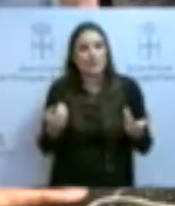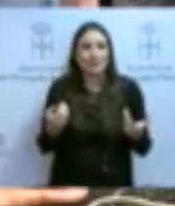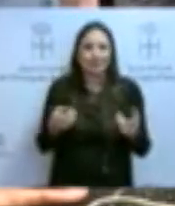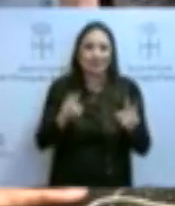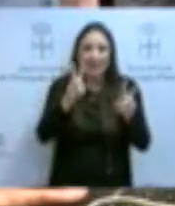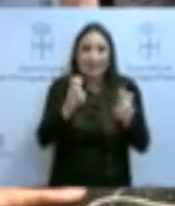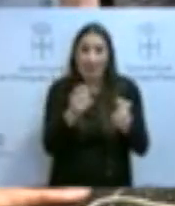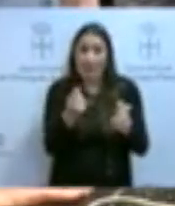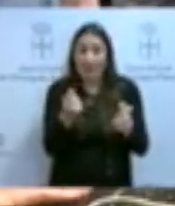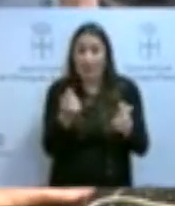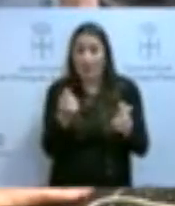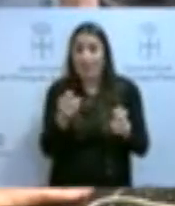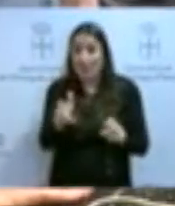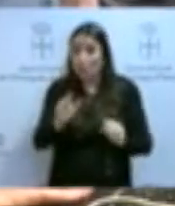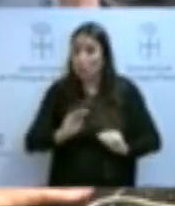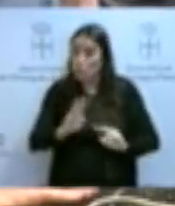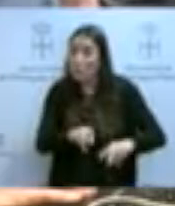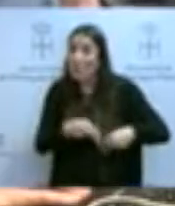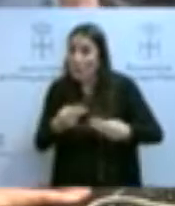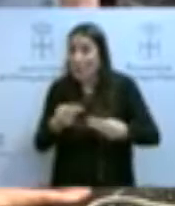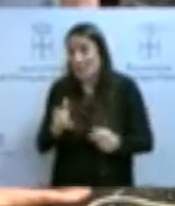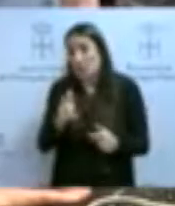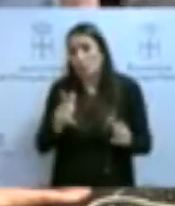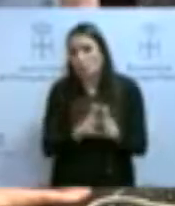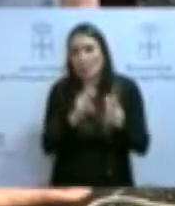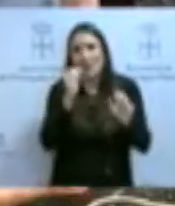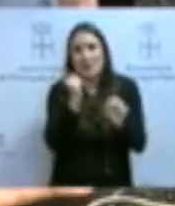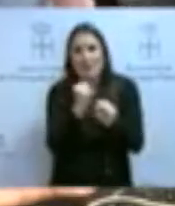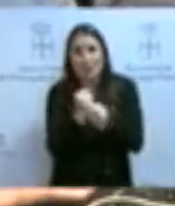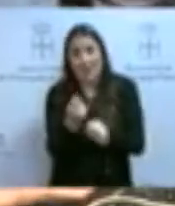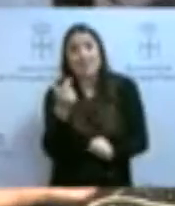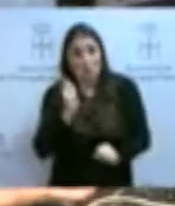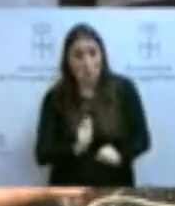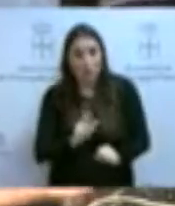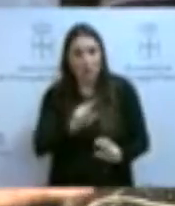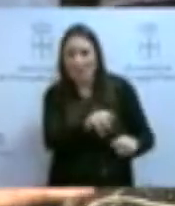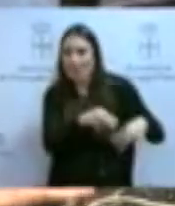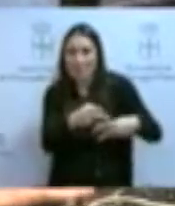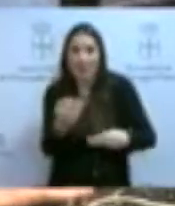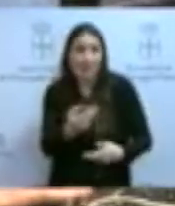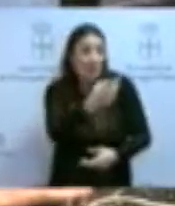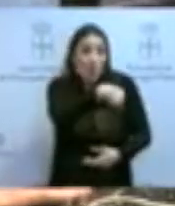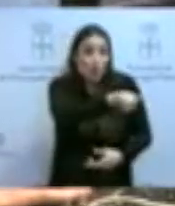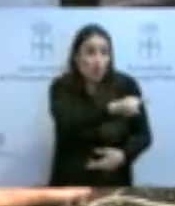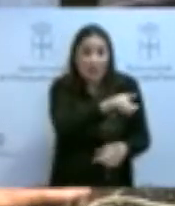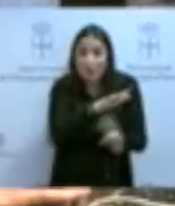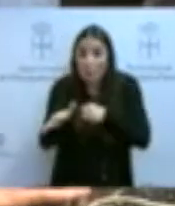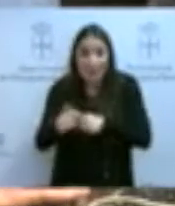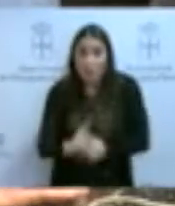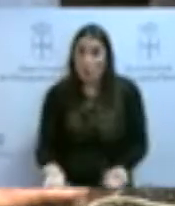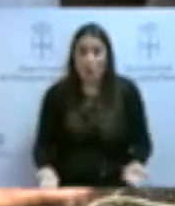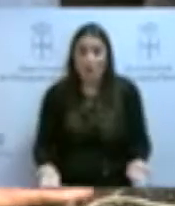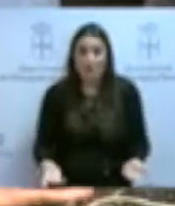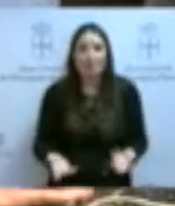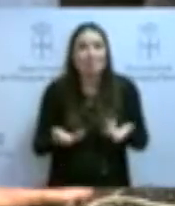cuanto a la devolución de unos derechos sociales, laborales, retributivos también, a los que ustedes no dan salida.